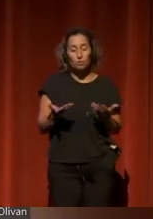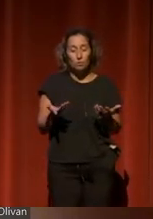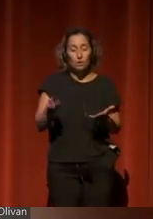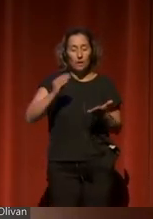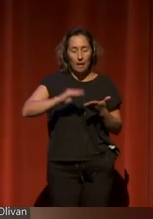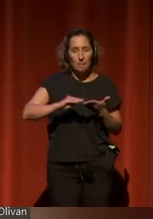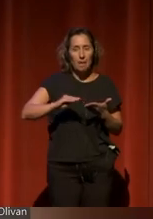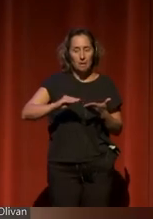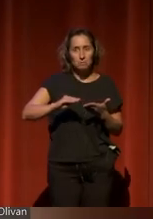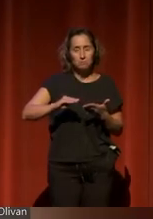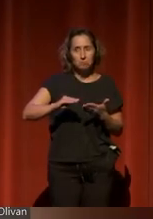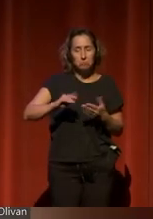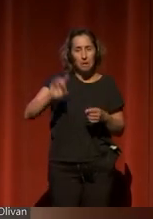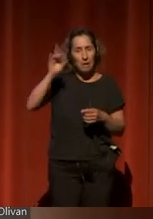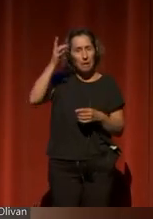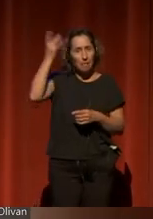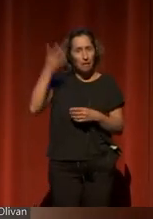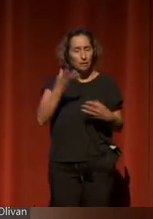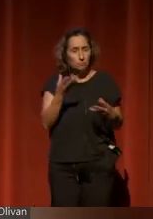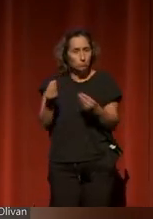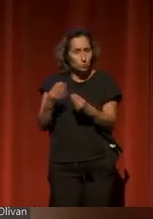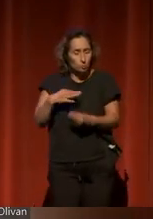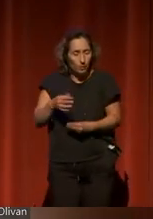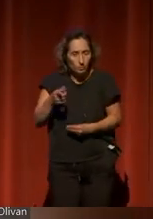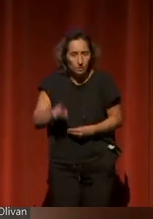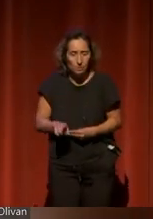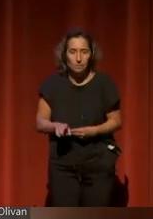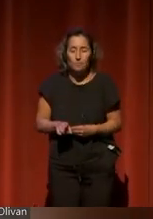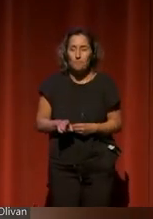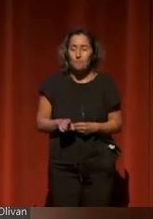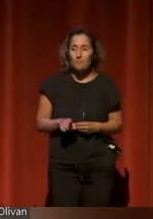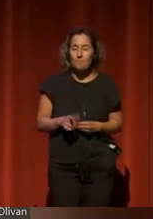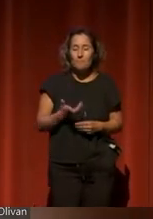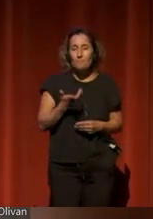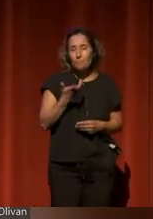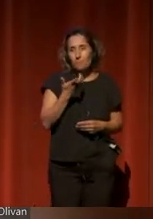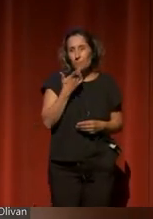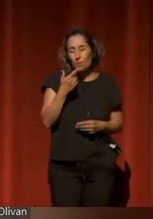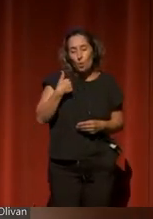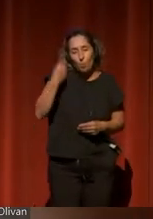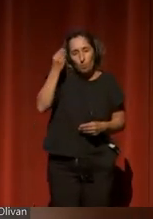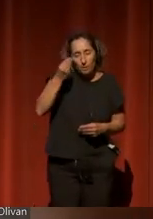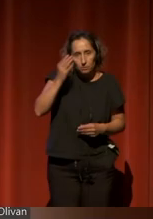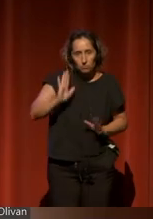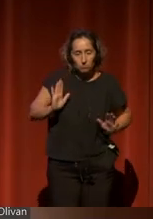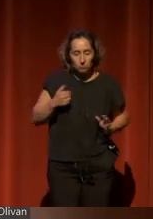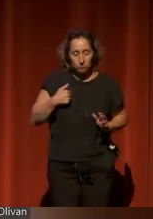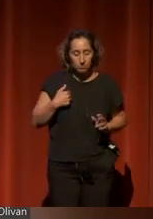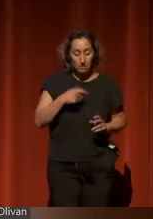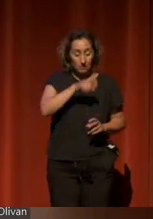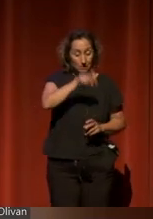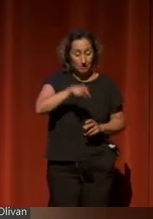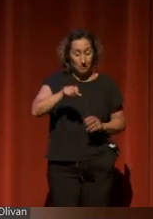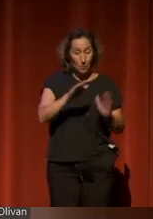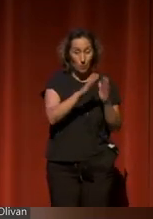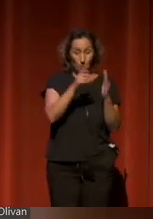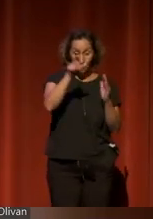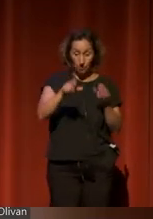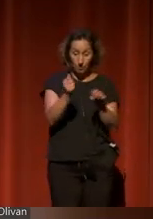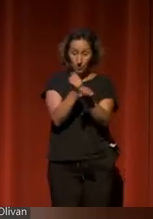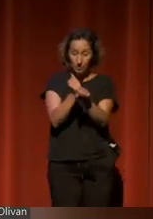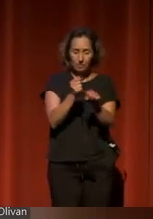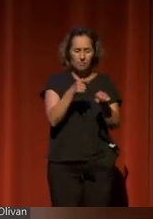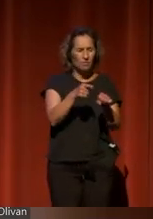puede inspirar bastante No y Y bueno pues en fin y yo creo ya no que que muchos bibliotecarios probablemente serán